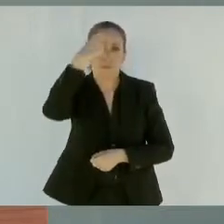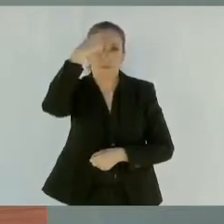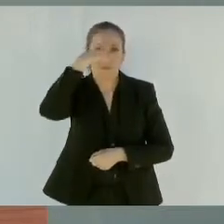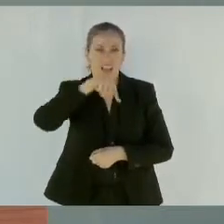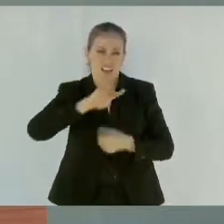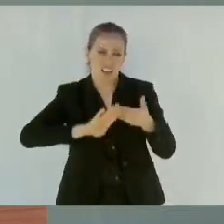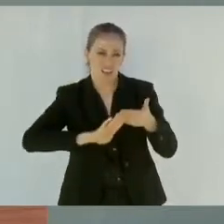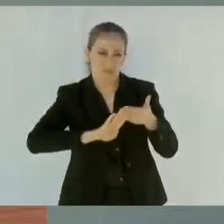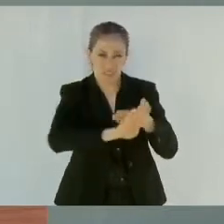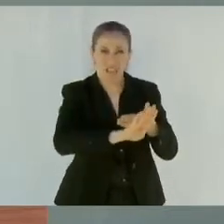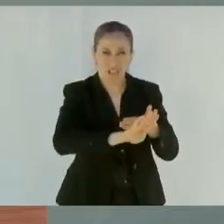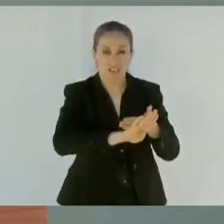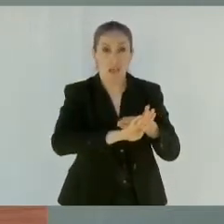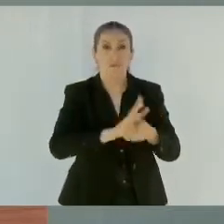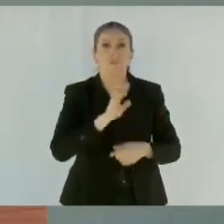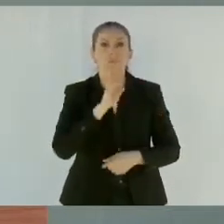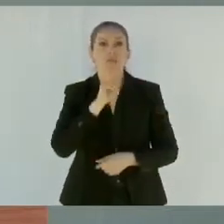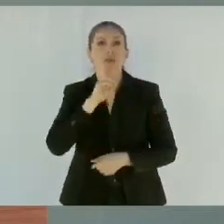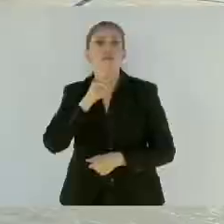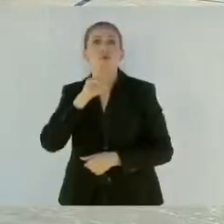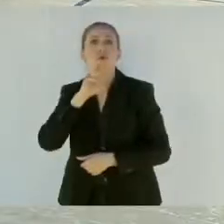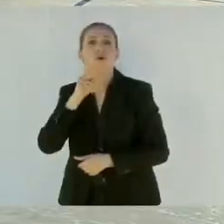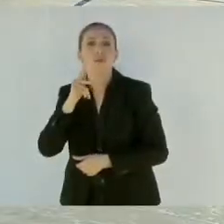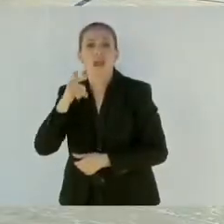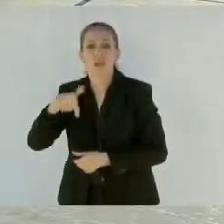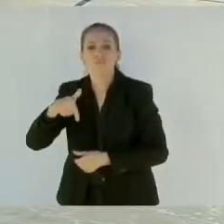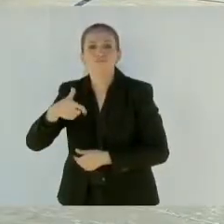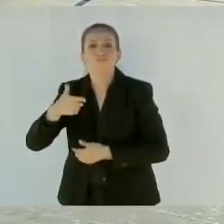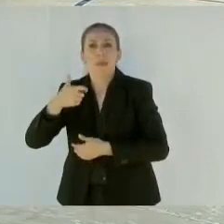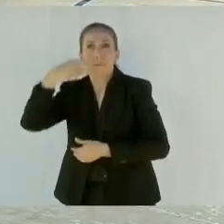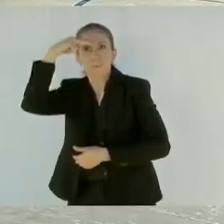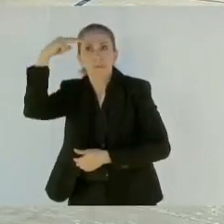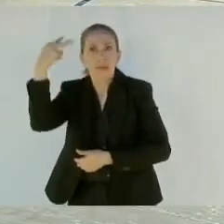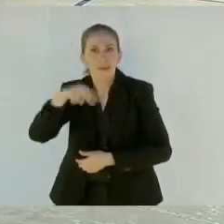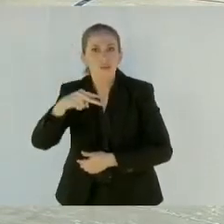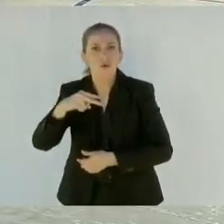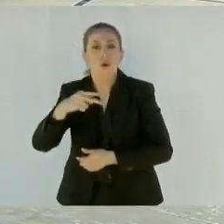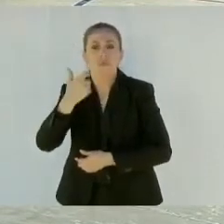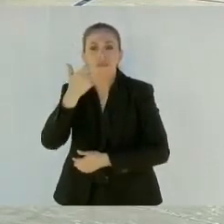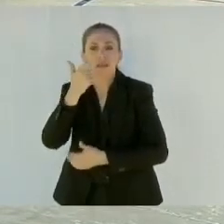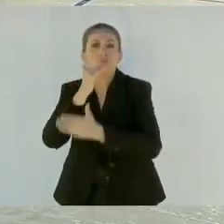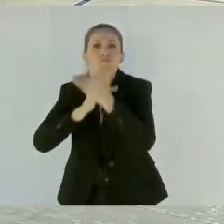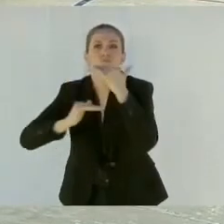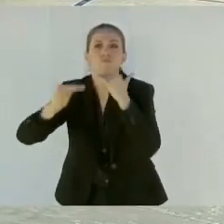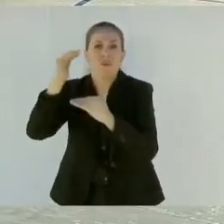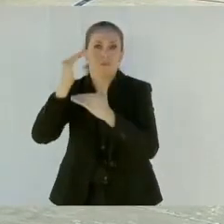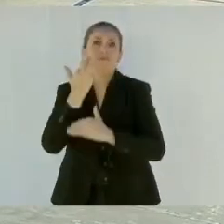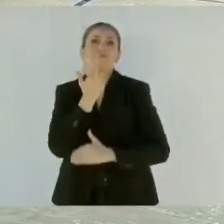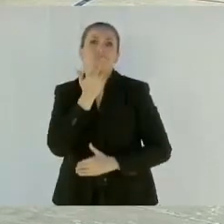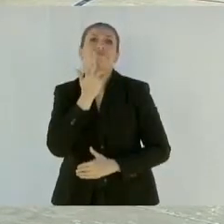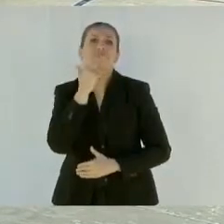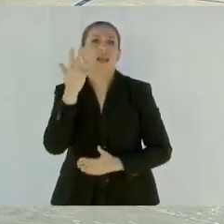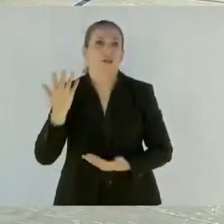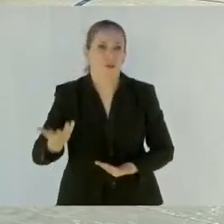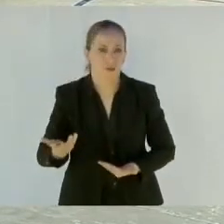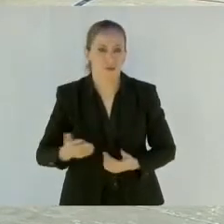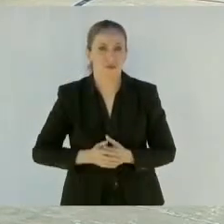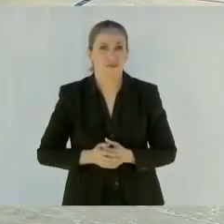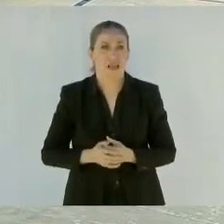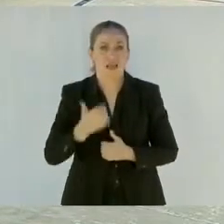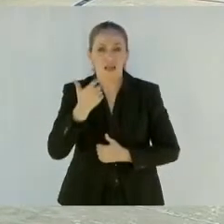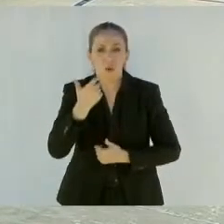demostrando. A pesar de la pandemia, a pesar de la crisis económica, no tuvimos